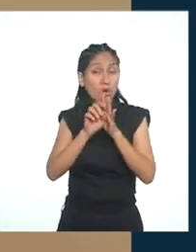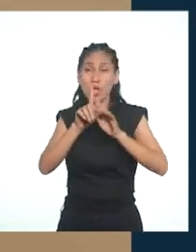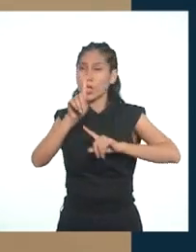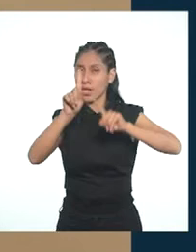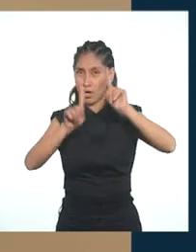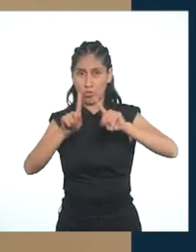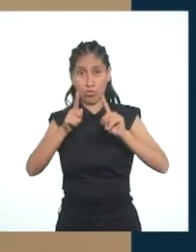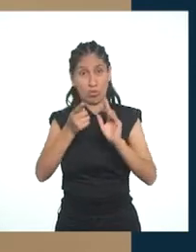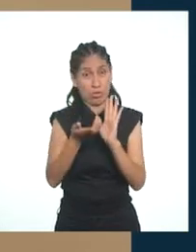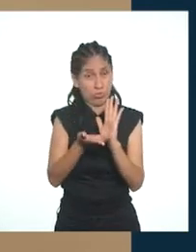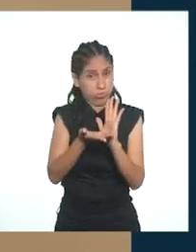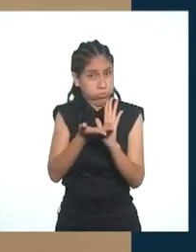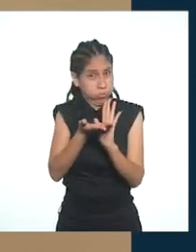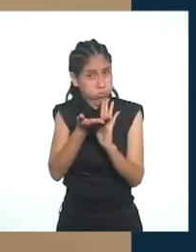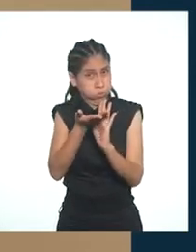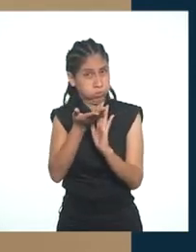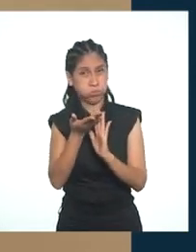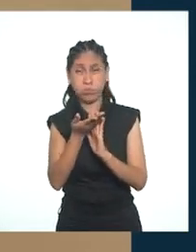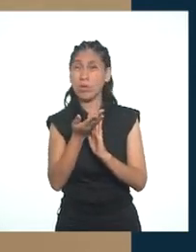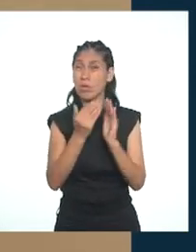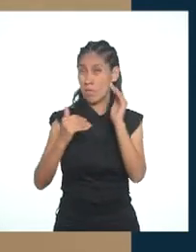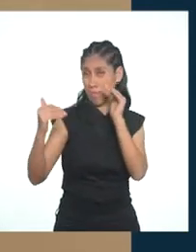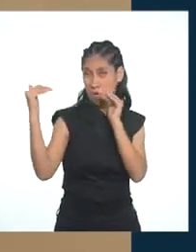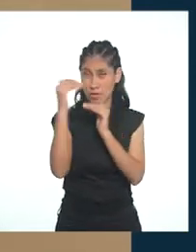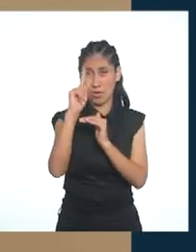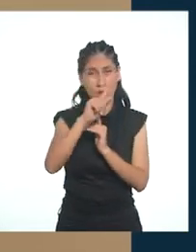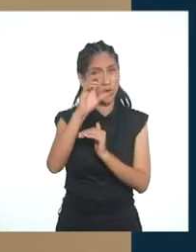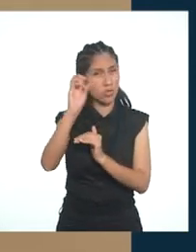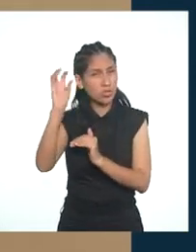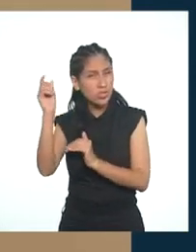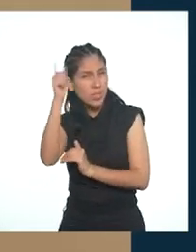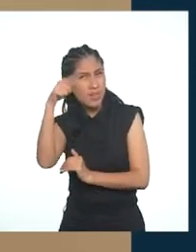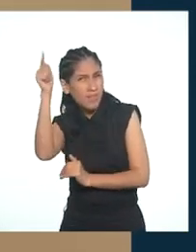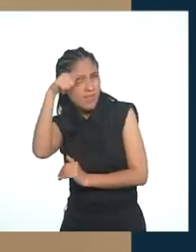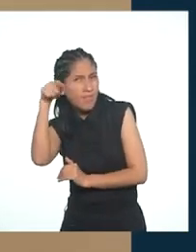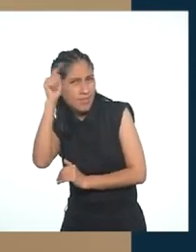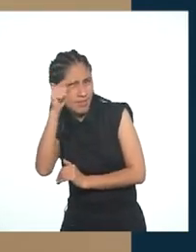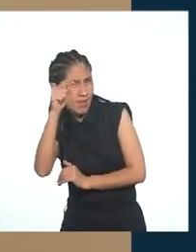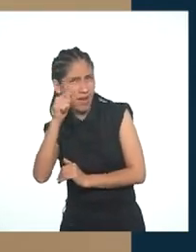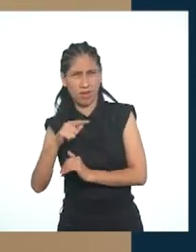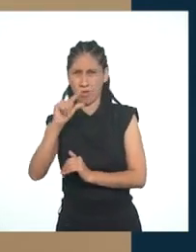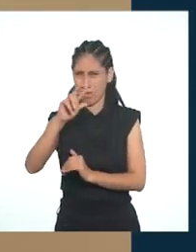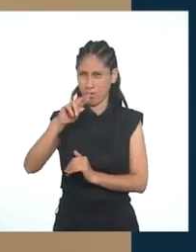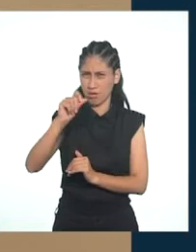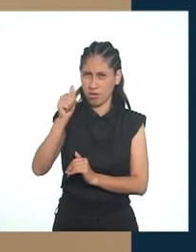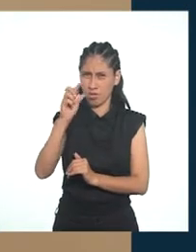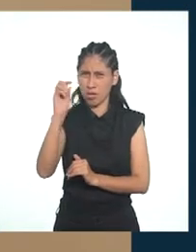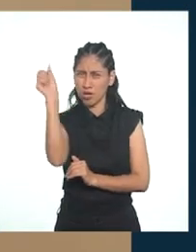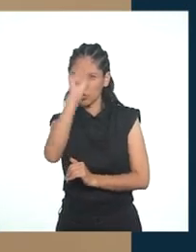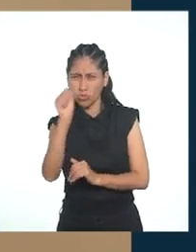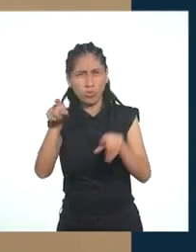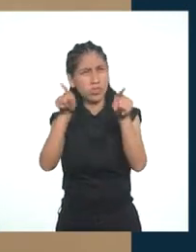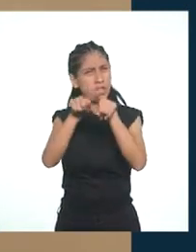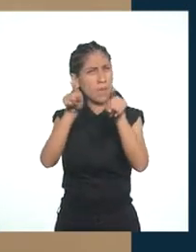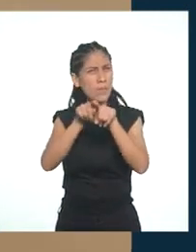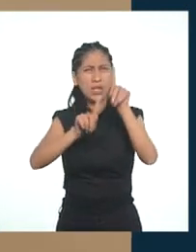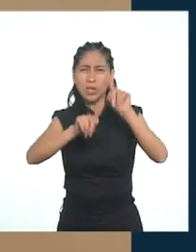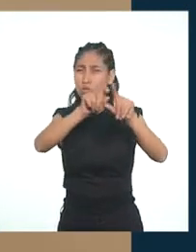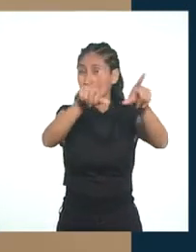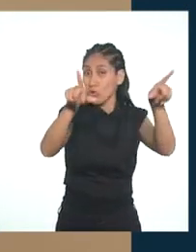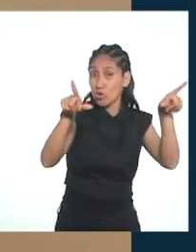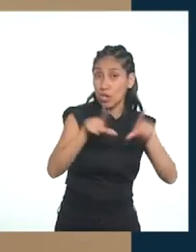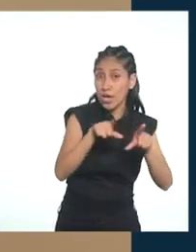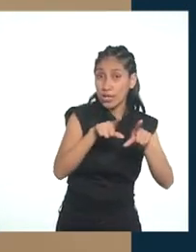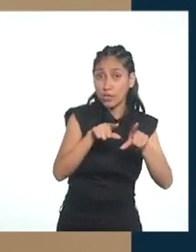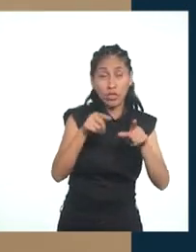la temperatura es mayor a los 100 grados Celsius. En lugares donde el pH es ácido, en